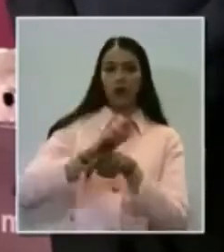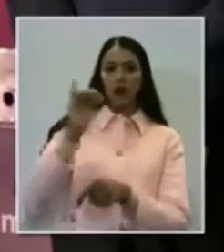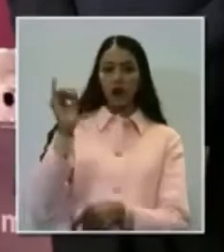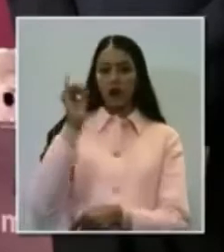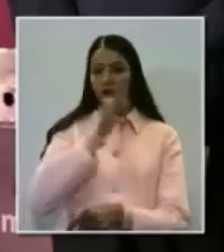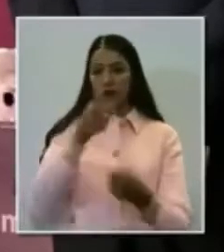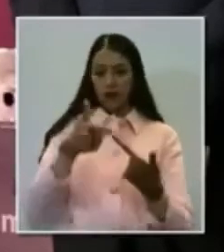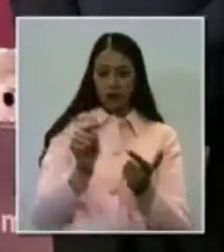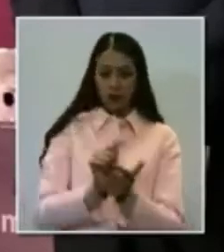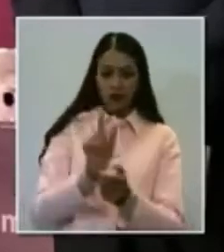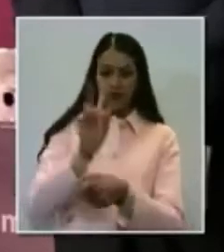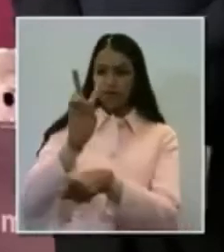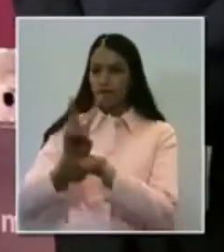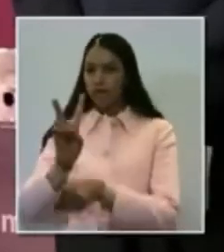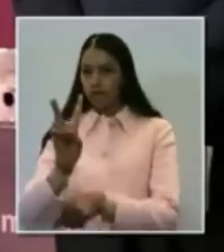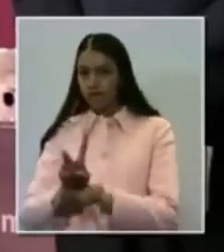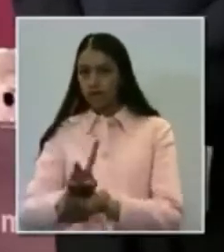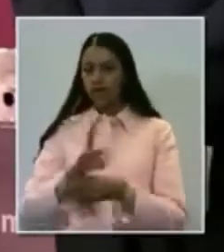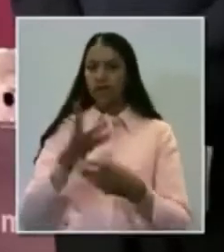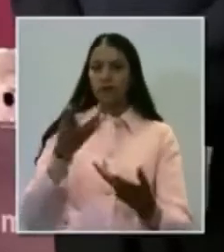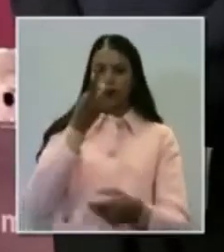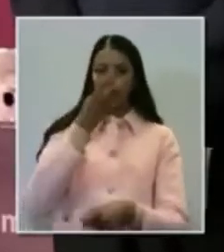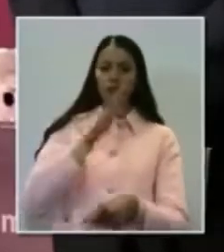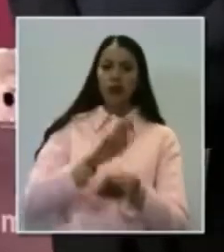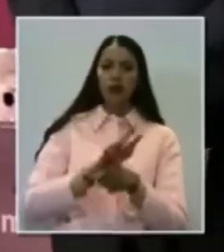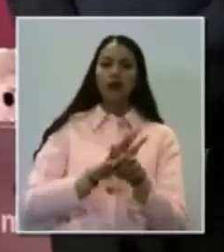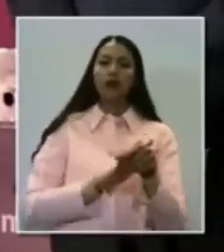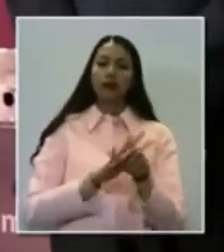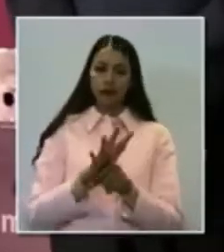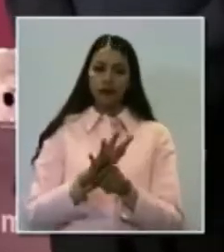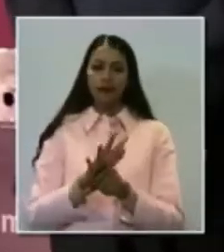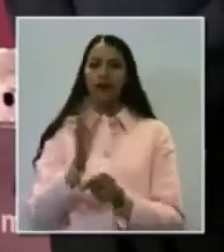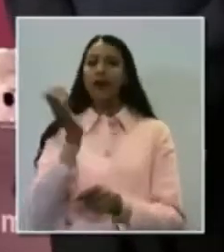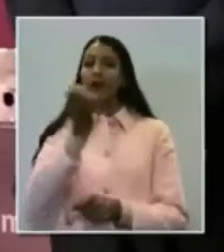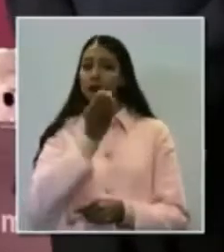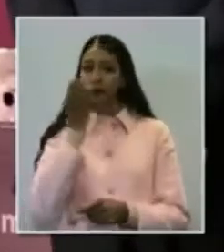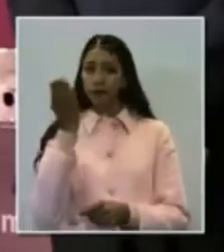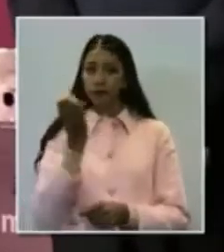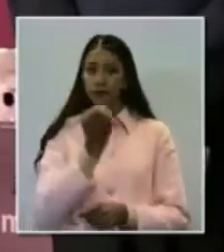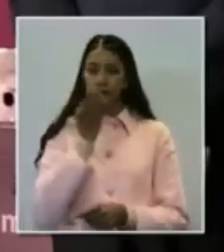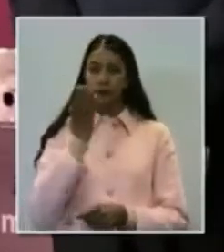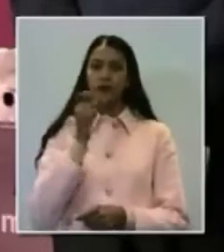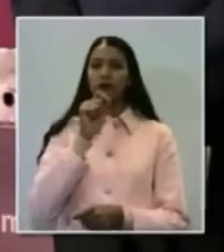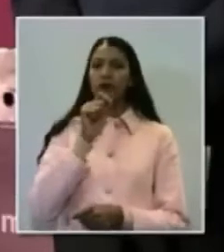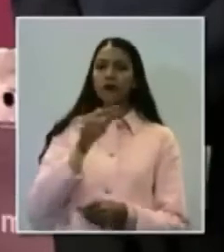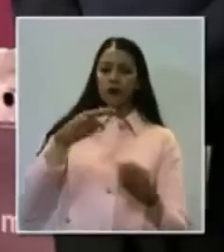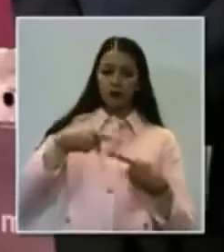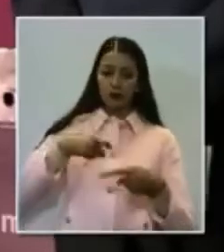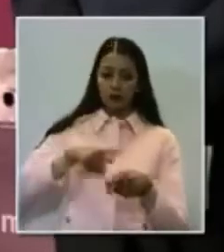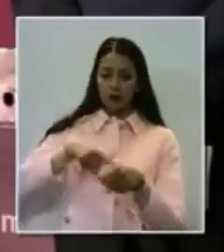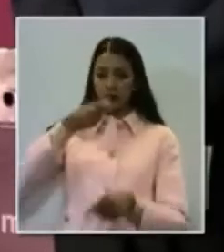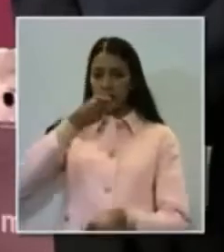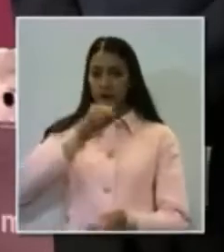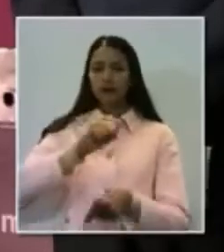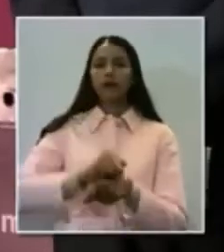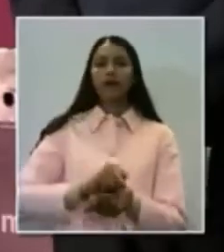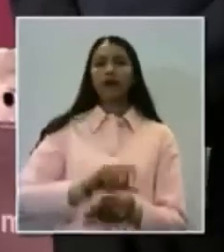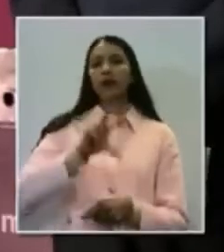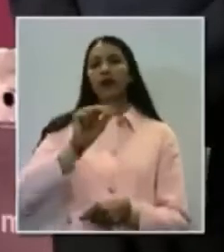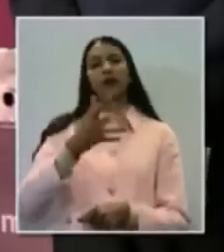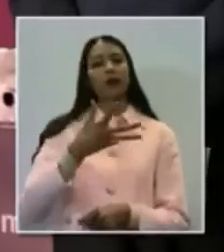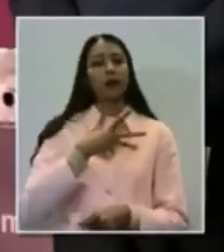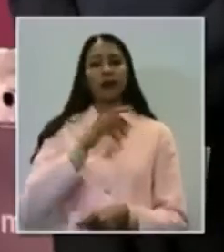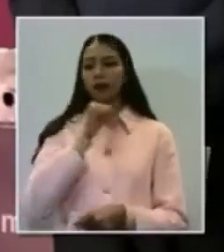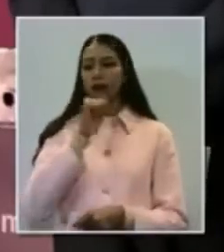de sector, supervisores, directores de las escuelas y el mismo personal de la Secretaría no